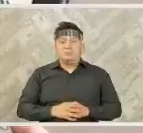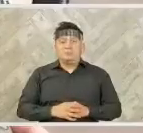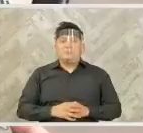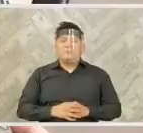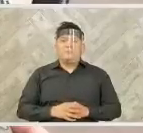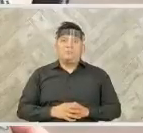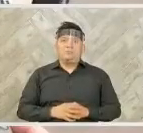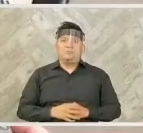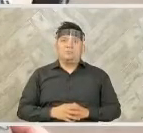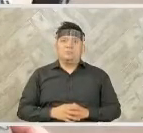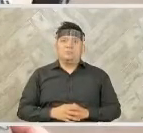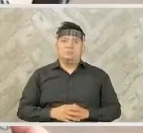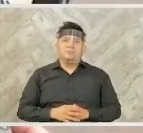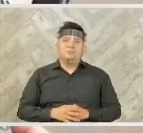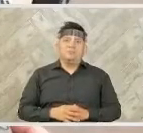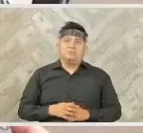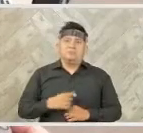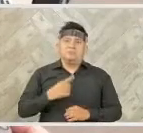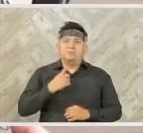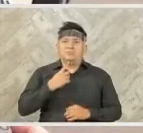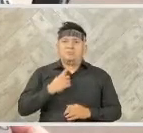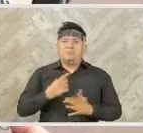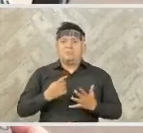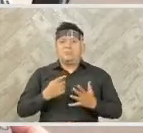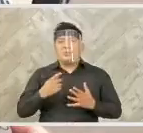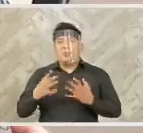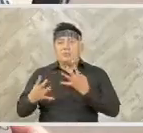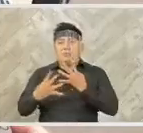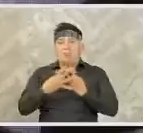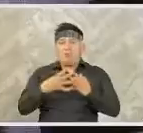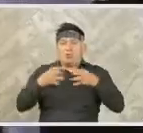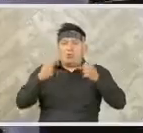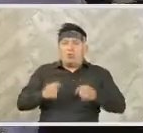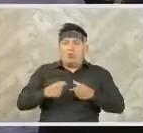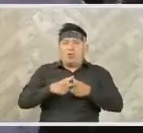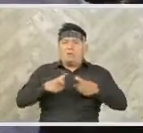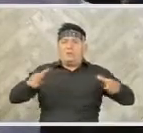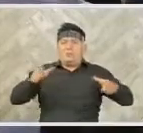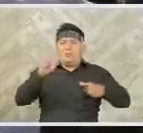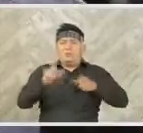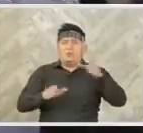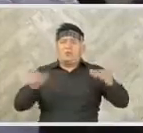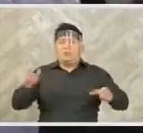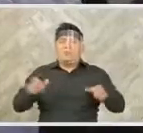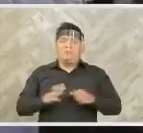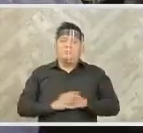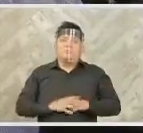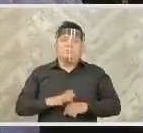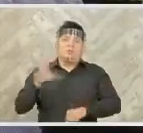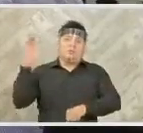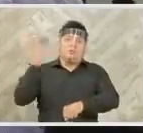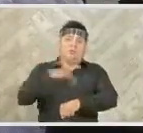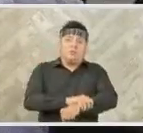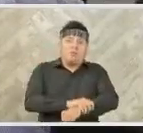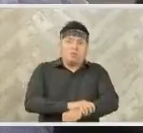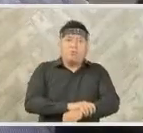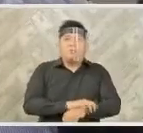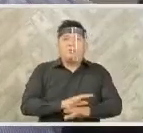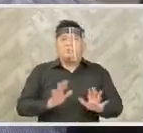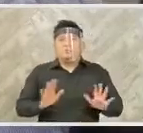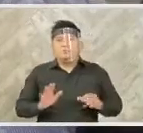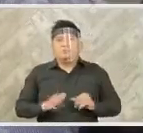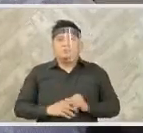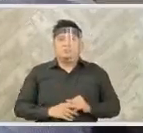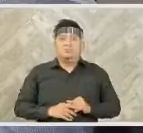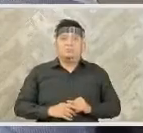tenemos hacinamiento en los diferentes centros carcelarios, pero esto es que cuando se captura a alguien no podemos permitir